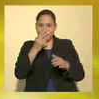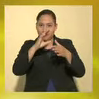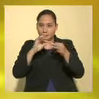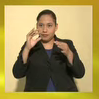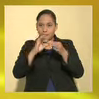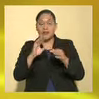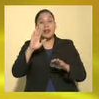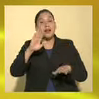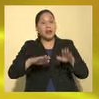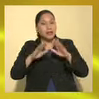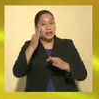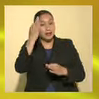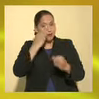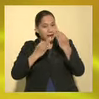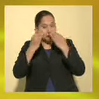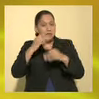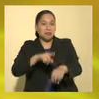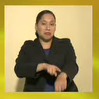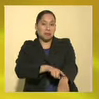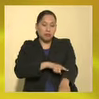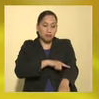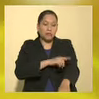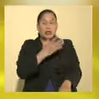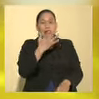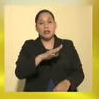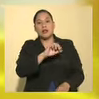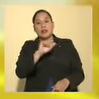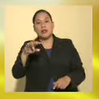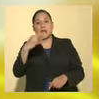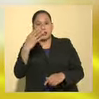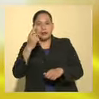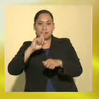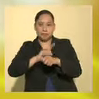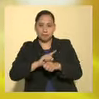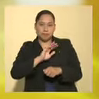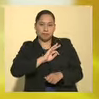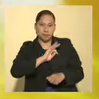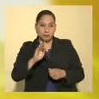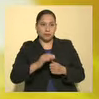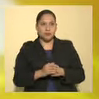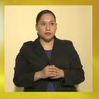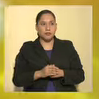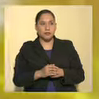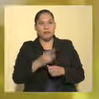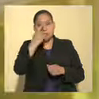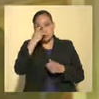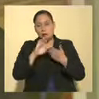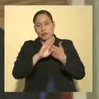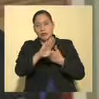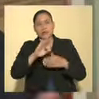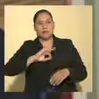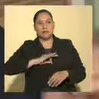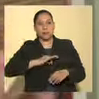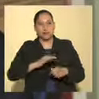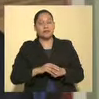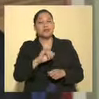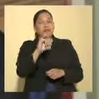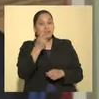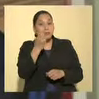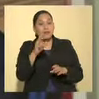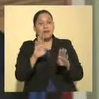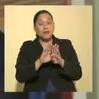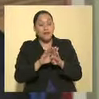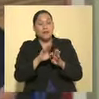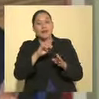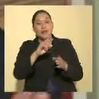los tratamientos pueden alargarse de 10 hasta 14 días. Entonces, para matar la bacteria. Sí, no, y no caer